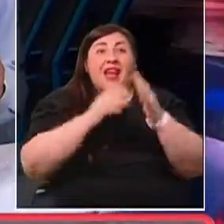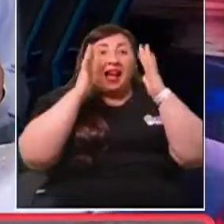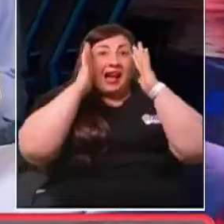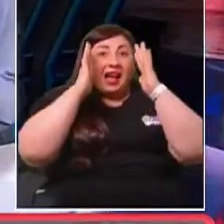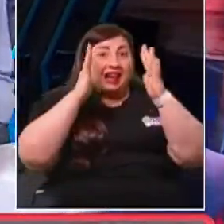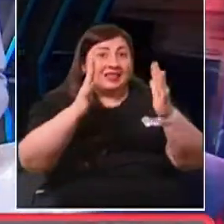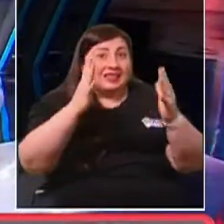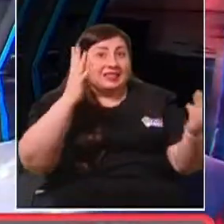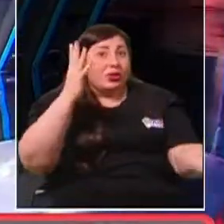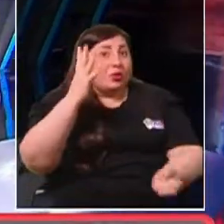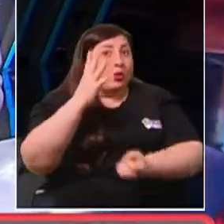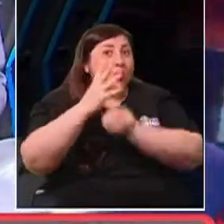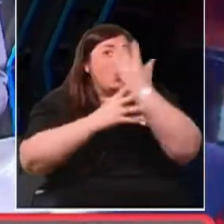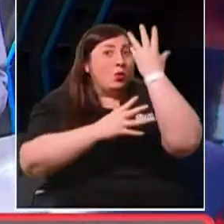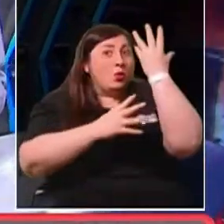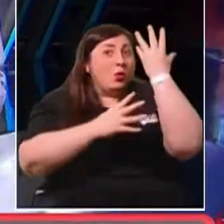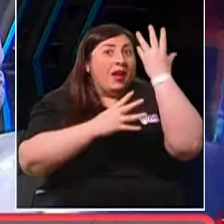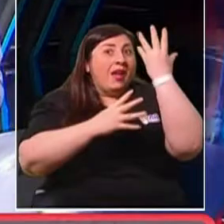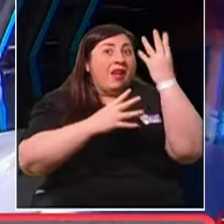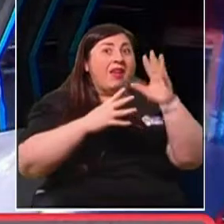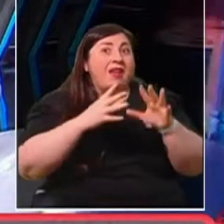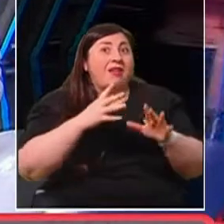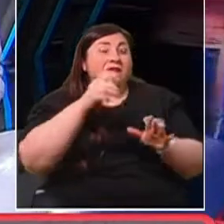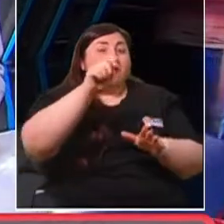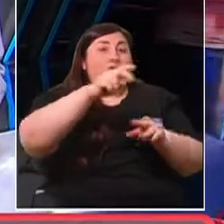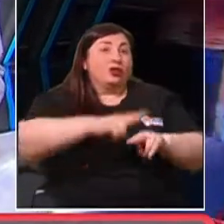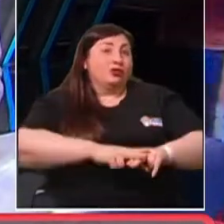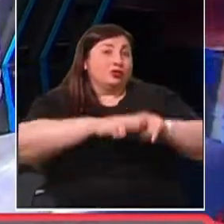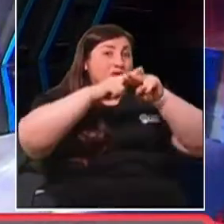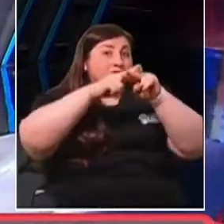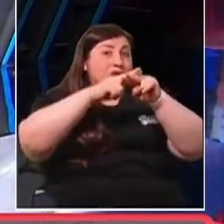Atención, nuevo cómputo. Vamos, vamos, vamos, vamos.